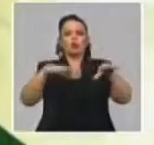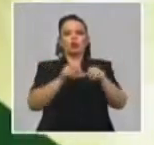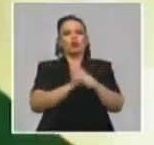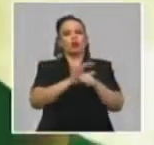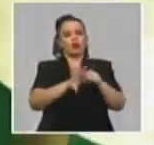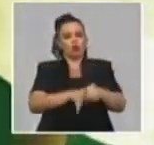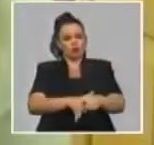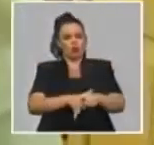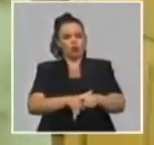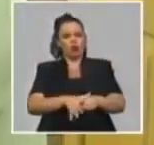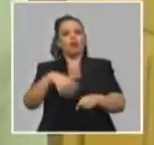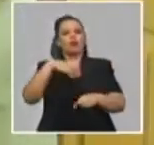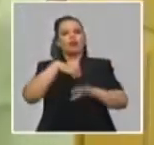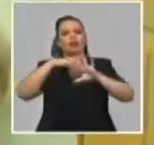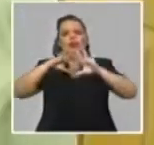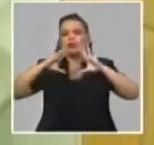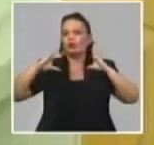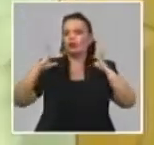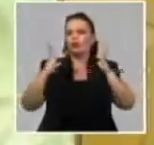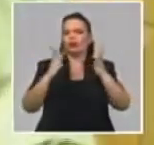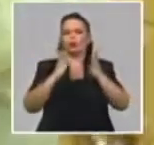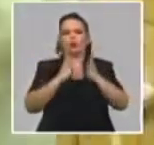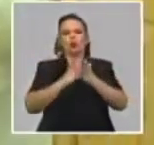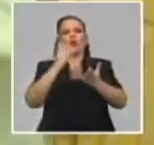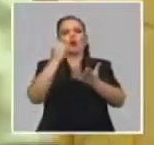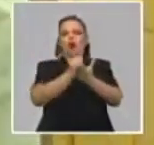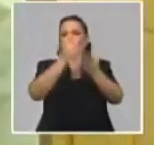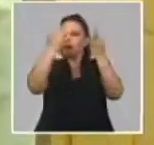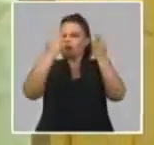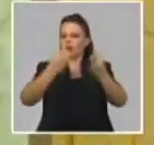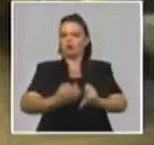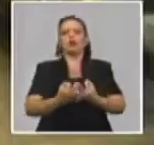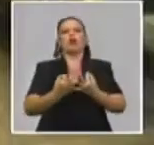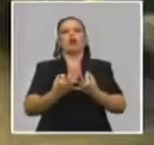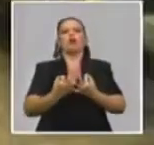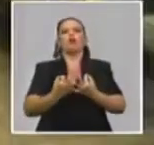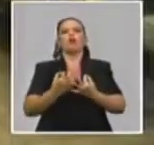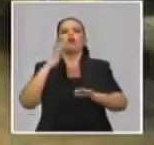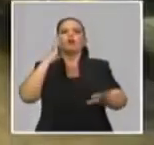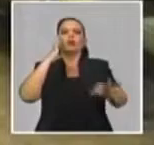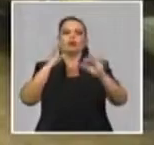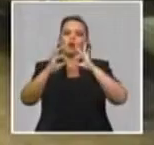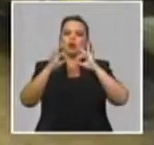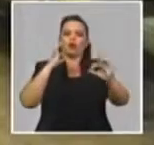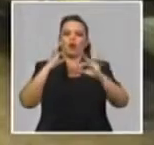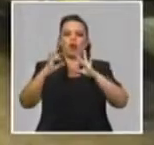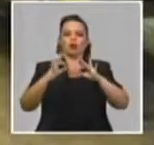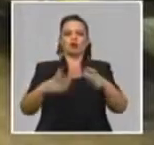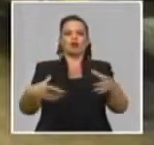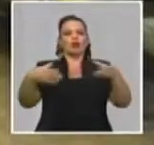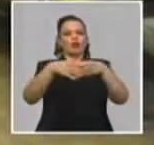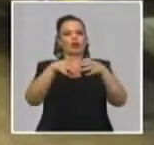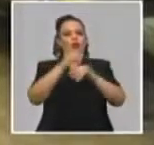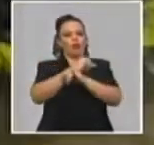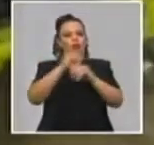las condiciones higiénico-sanitarias en la capital para enfrentar la pandemia. El camarógrafo